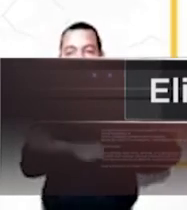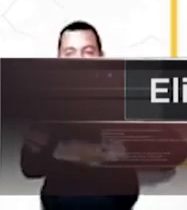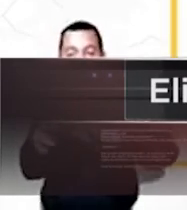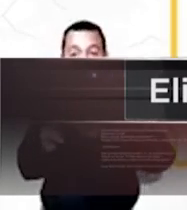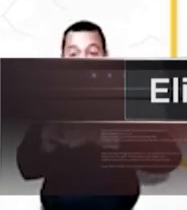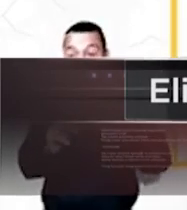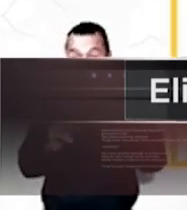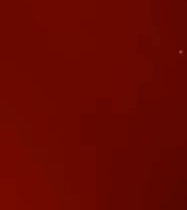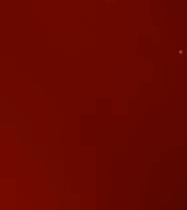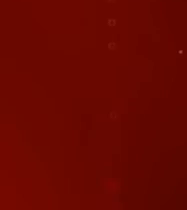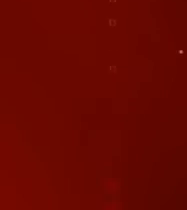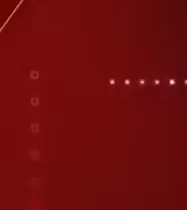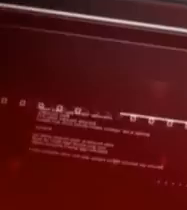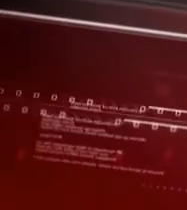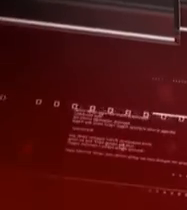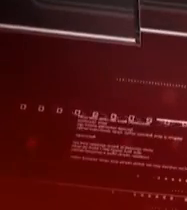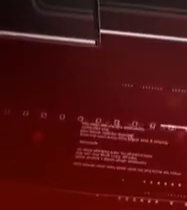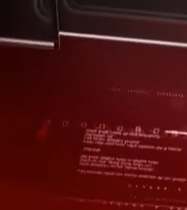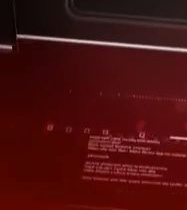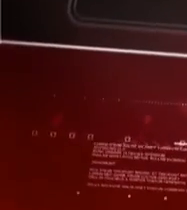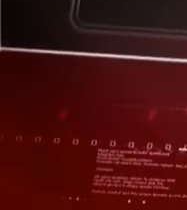Elizabeth Ortiz